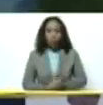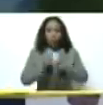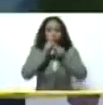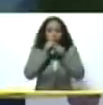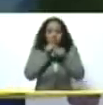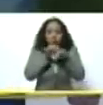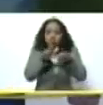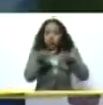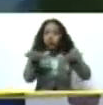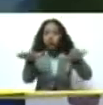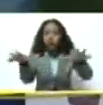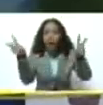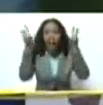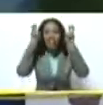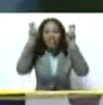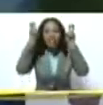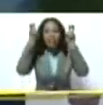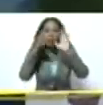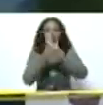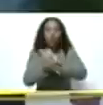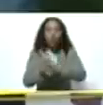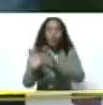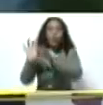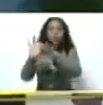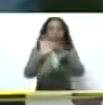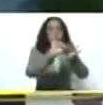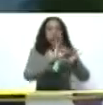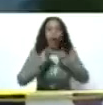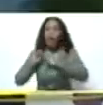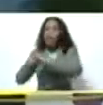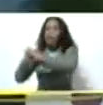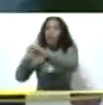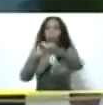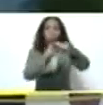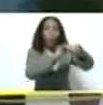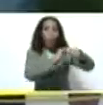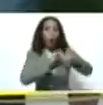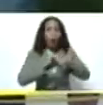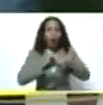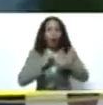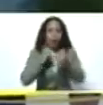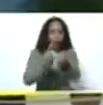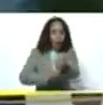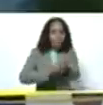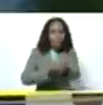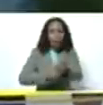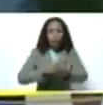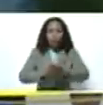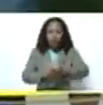expandirse el concepto de unión, de igualdad, de fraternidad,